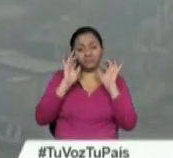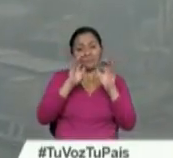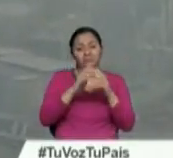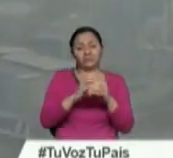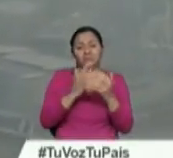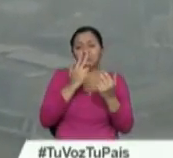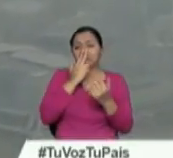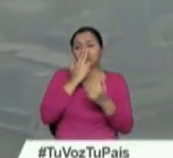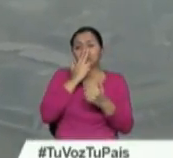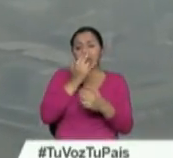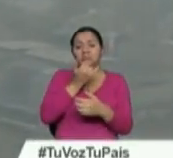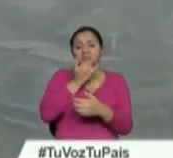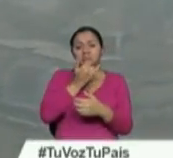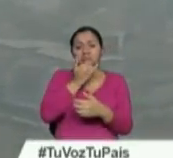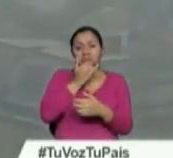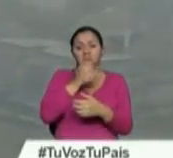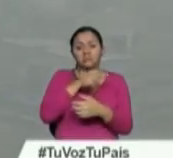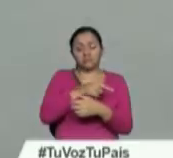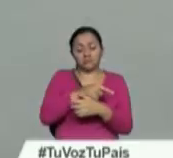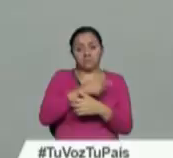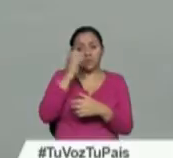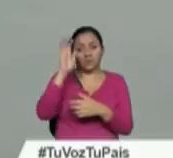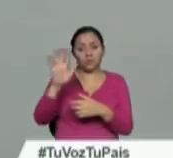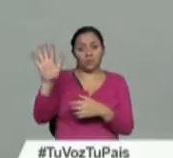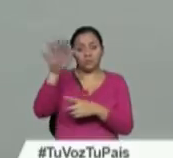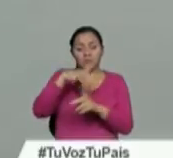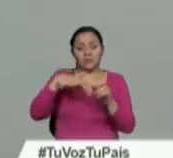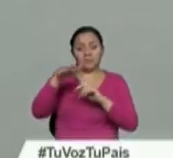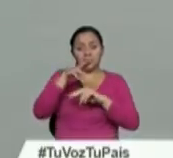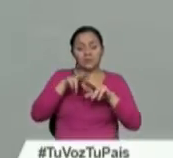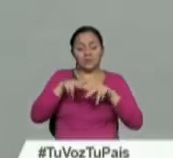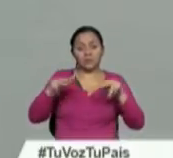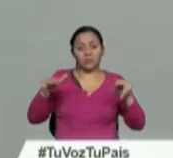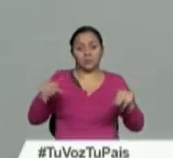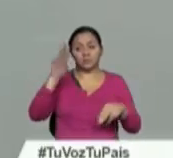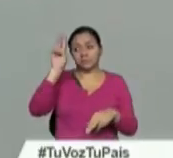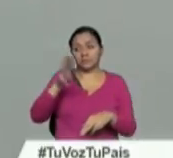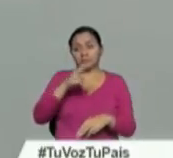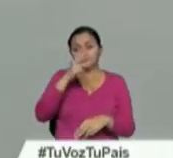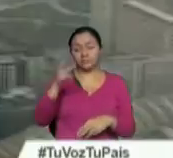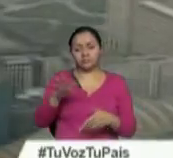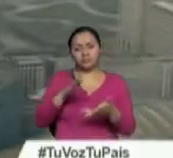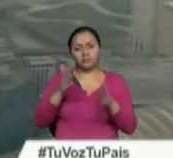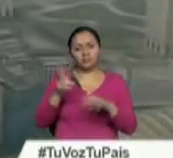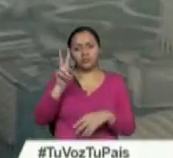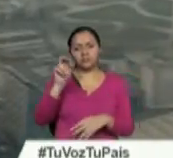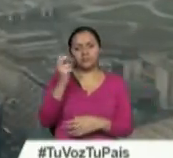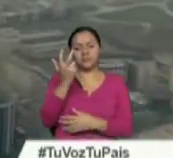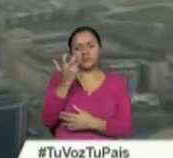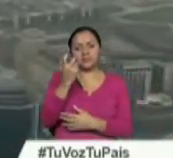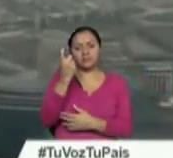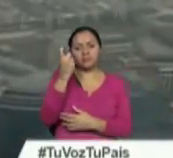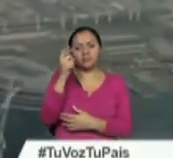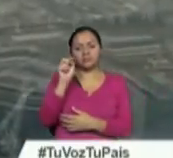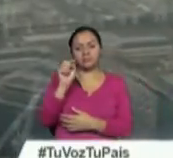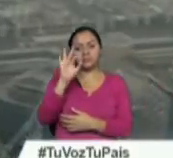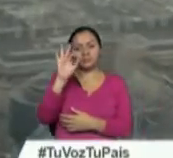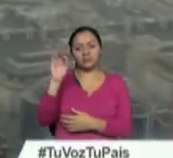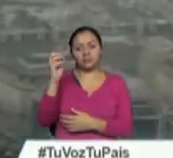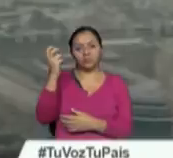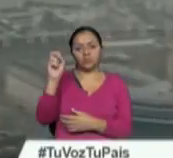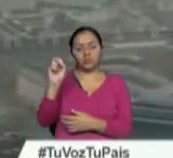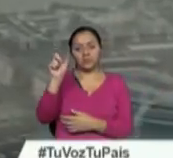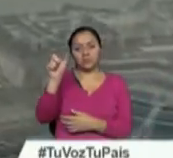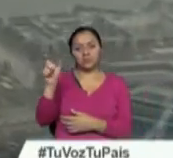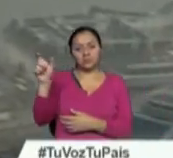aire contaminado. Según la Agencia Europea de Medio Ambiente, en el Reino Unido murieron en 2013 11.940 personas de forma